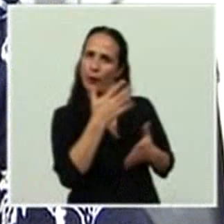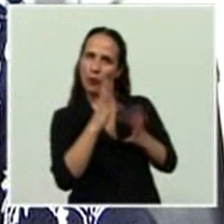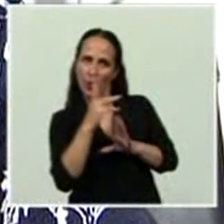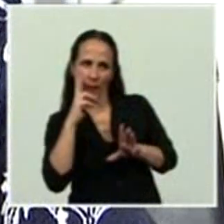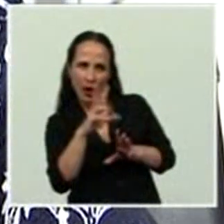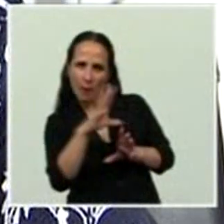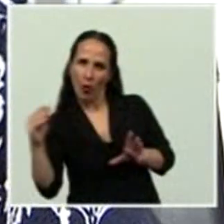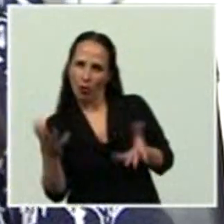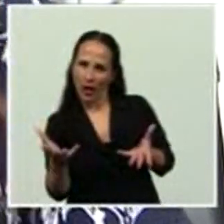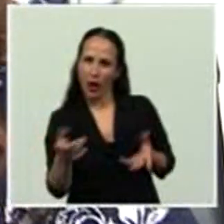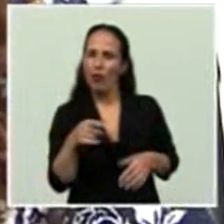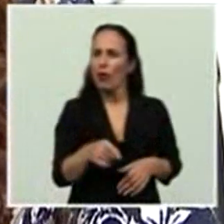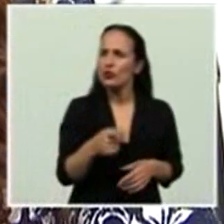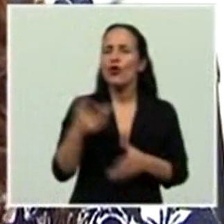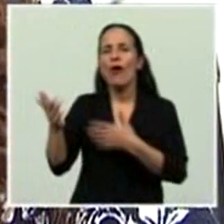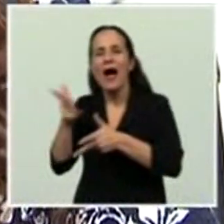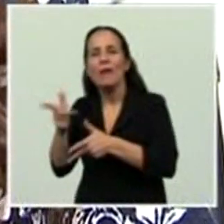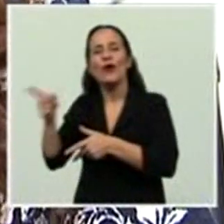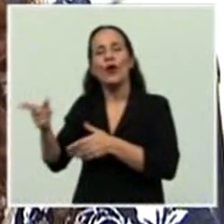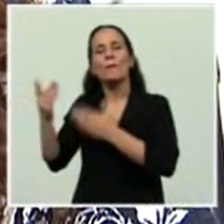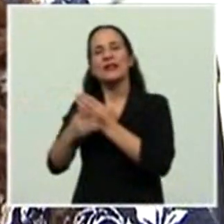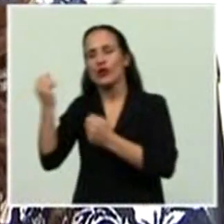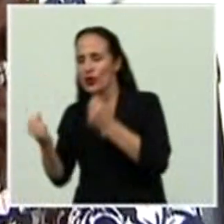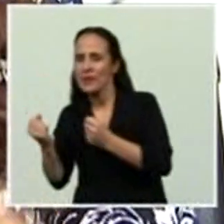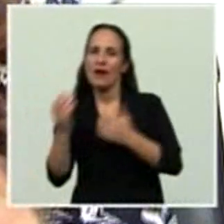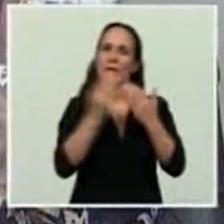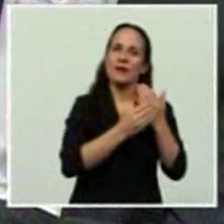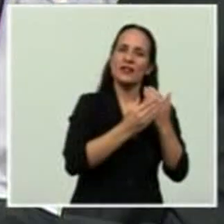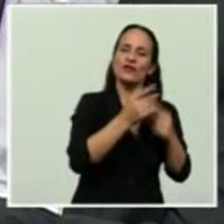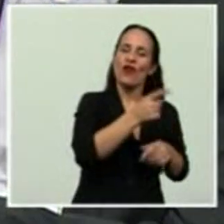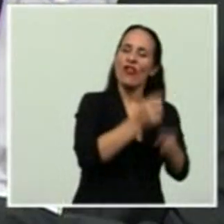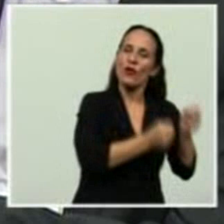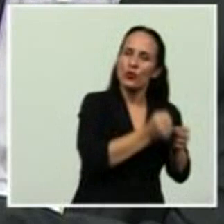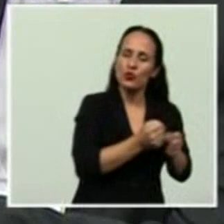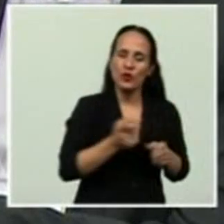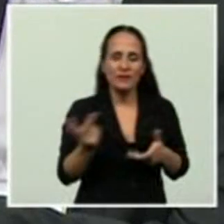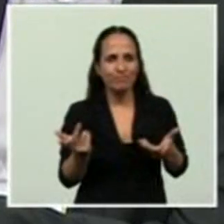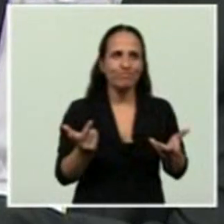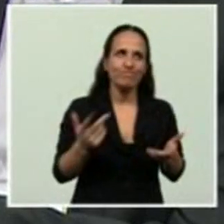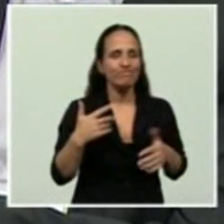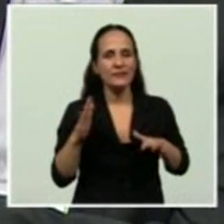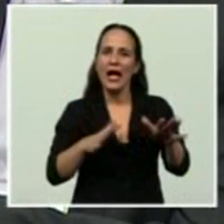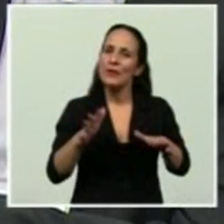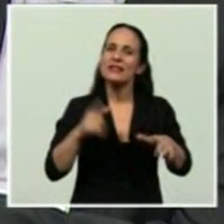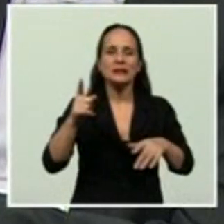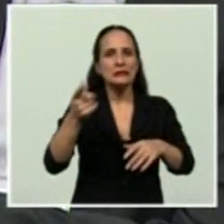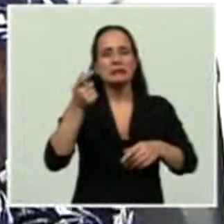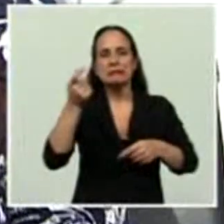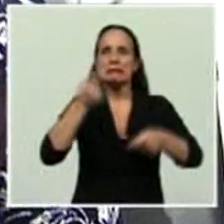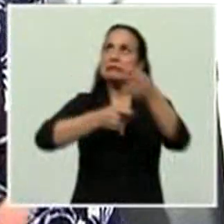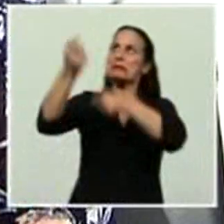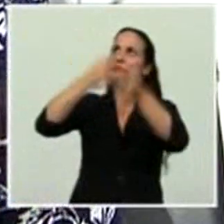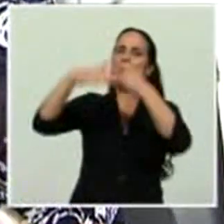con el ministro de economía con la ministra de Industria tenemos que andar lidiando porque muchas veces claro el mercado internacional